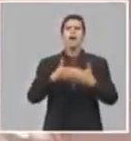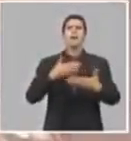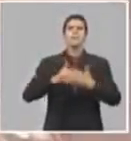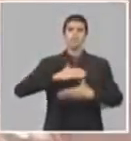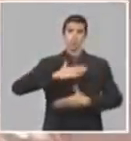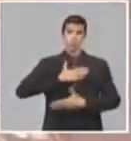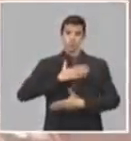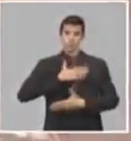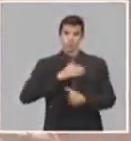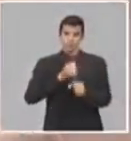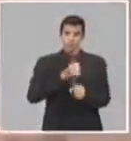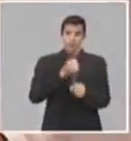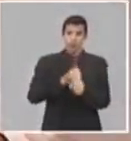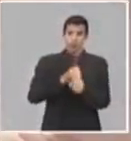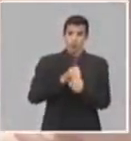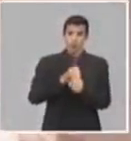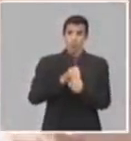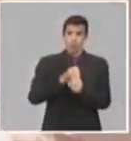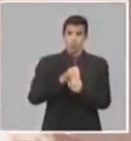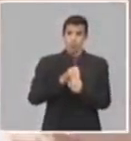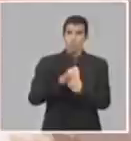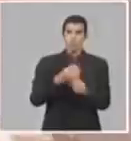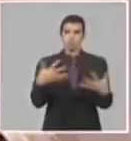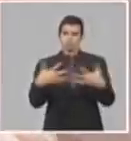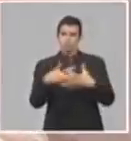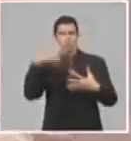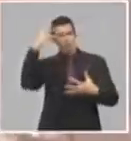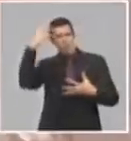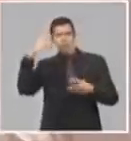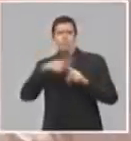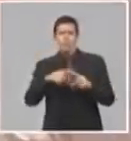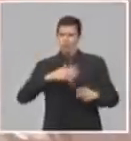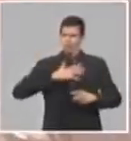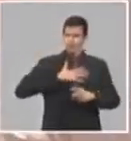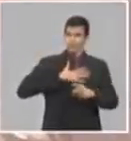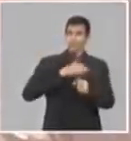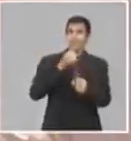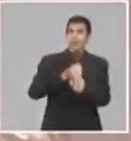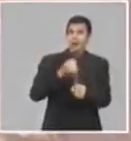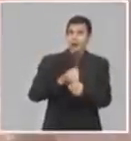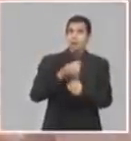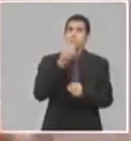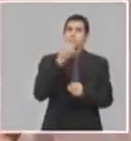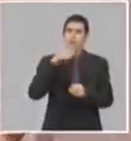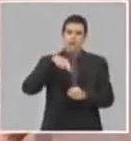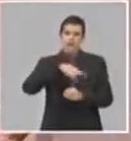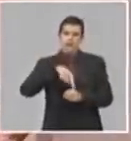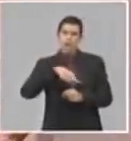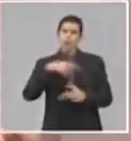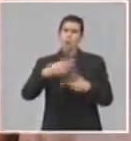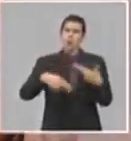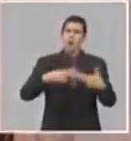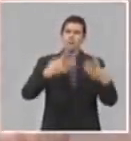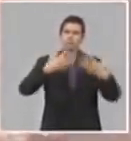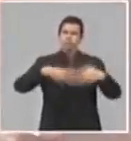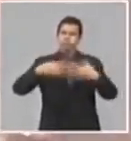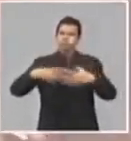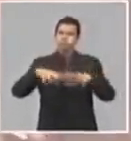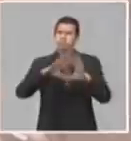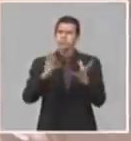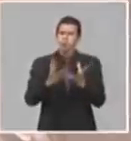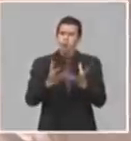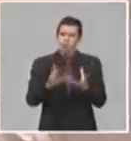sean realidad. Primero, que las mercancías y los servicios tengan la calidad requerida, sean competitivos para poder